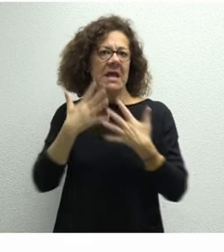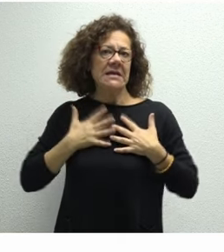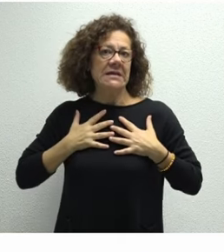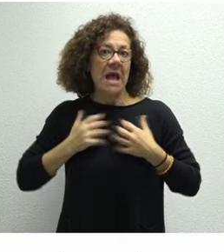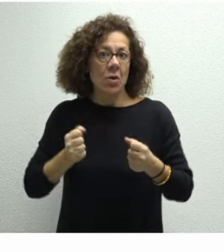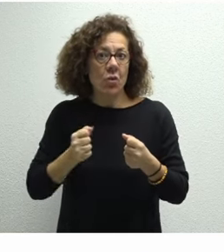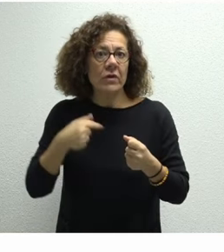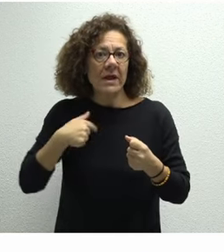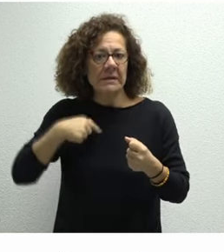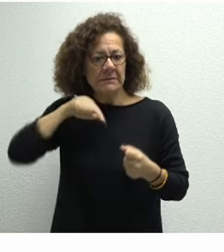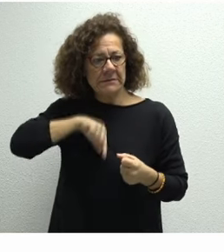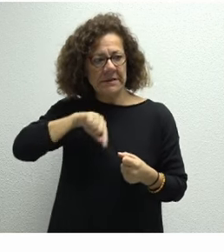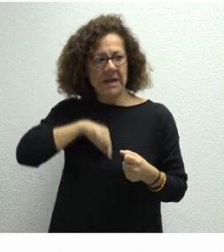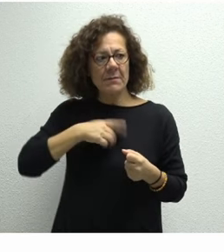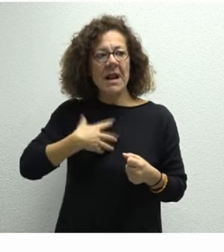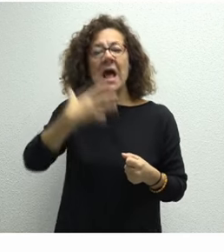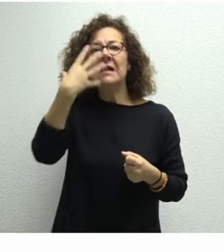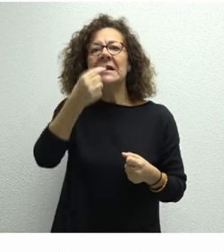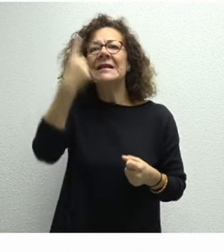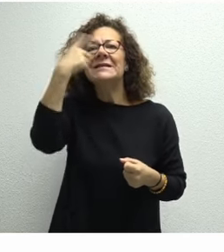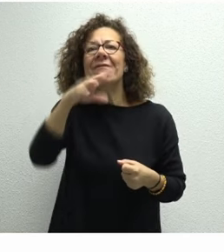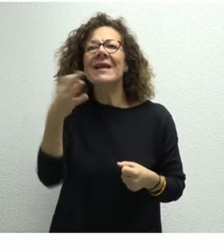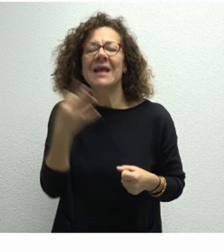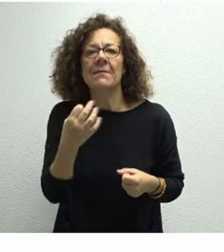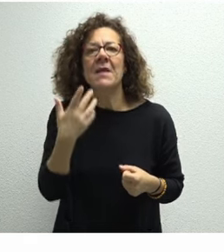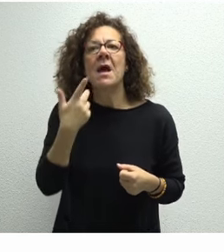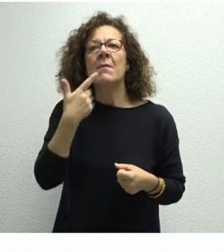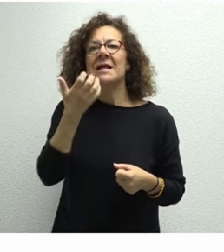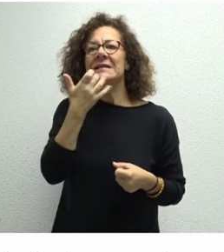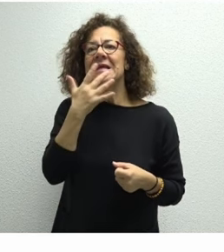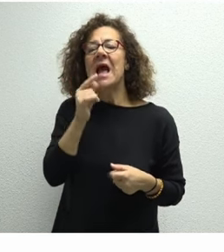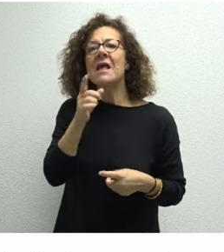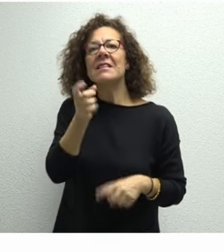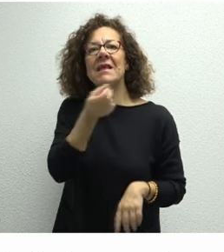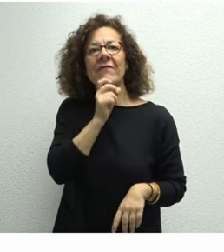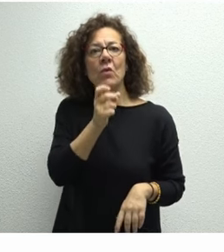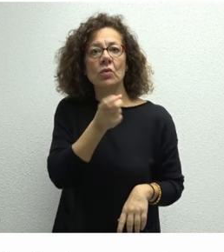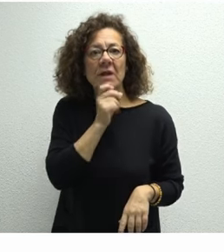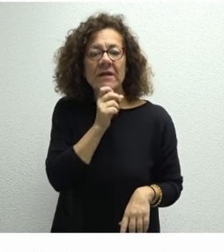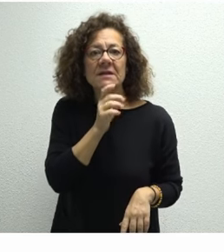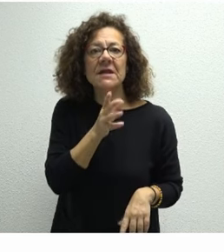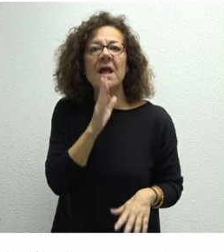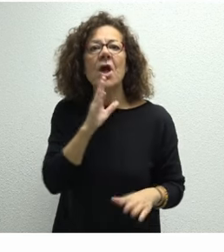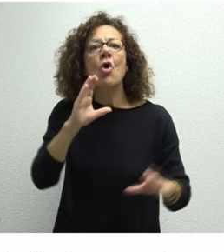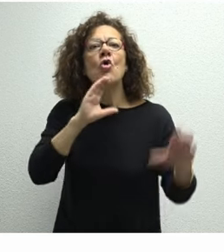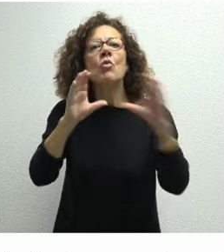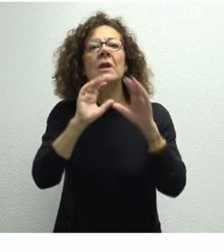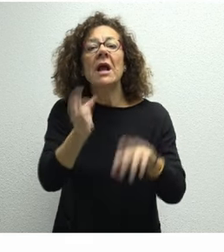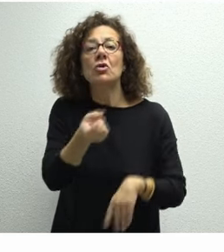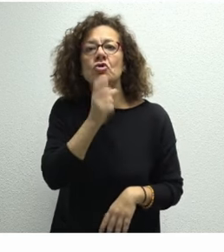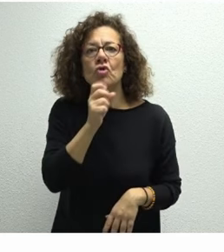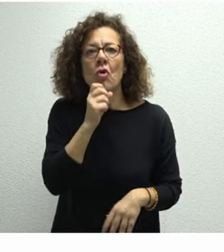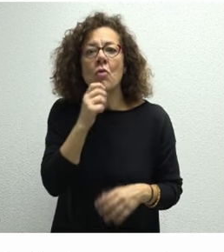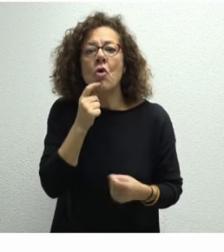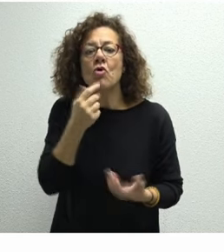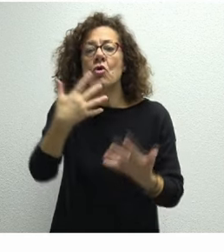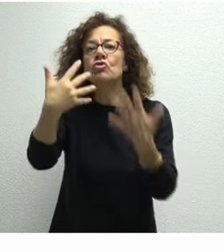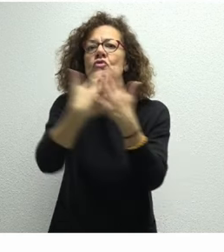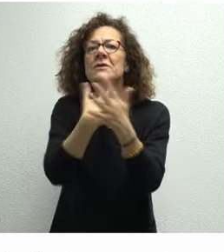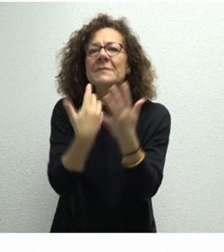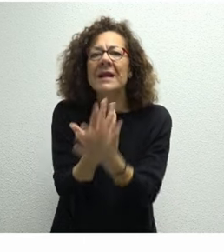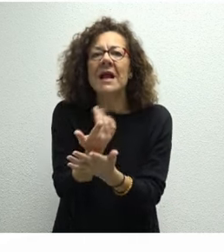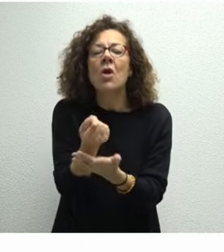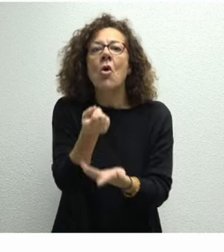que presentan no para entender qué les pasa para las que tienen dificultades en en cómo nos lo comunican Y cómo nos lo expresan o como nos lo hacen